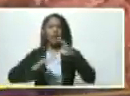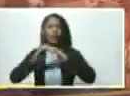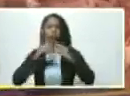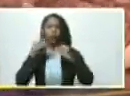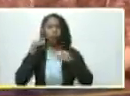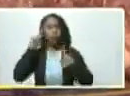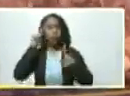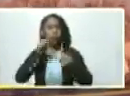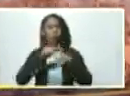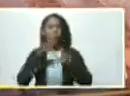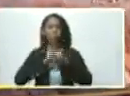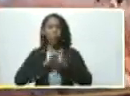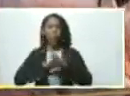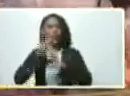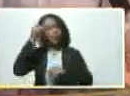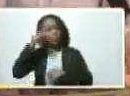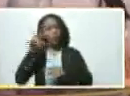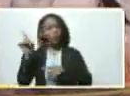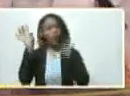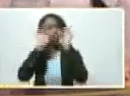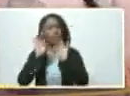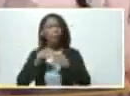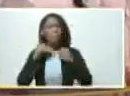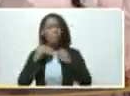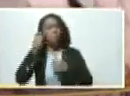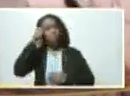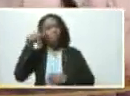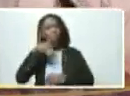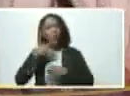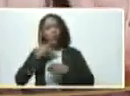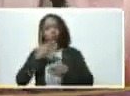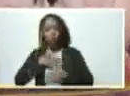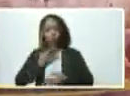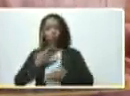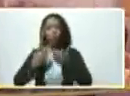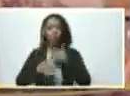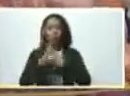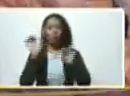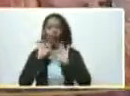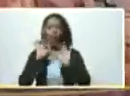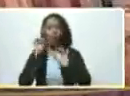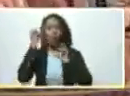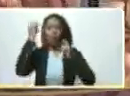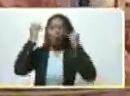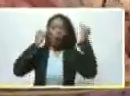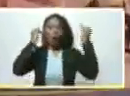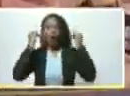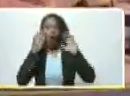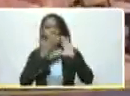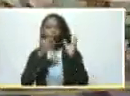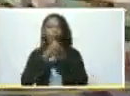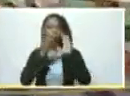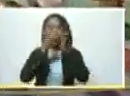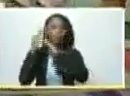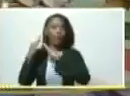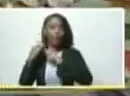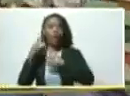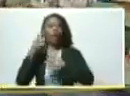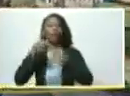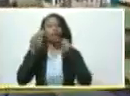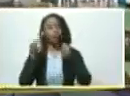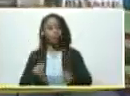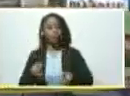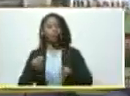método, porque creemos que esa es la fórmula para que el pueblo salga adelante, nada de improvisación. comunes. La comuna es método, la comuna es eficiencia, la